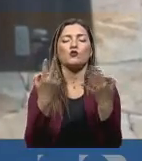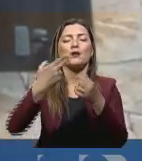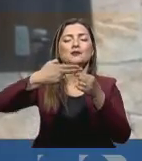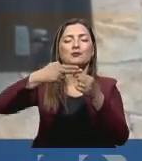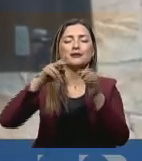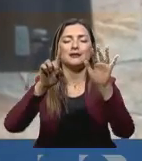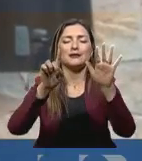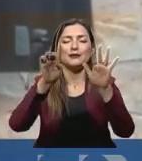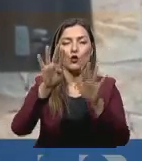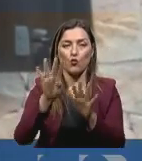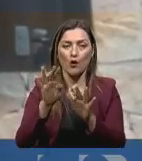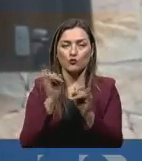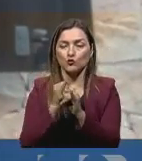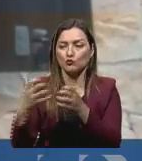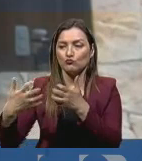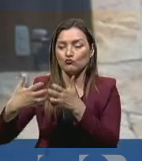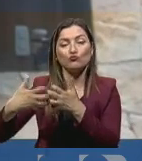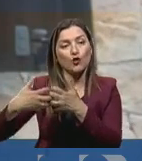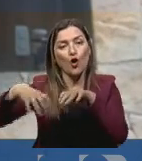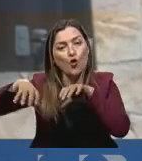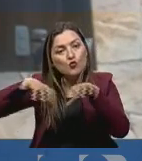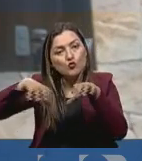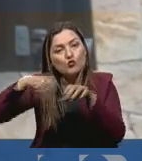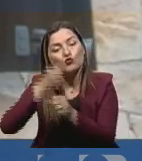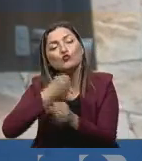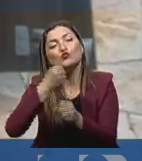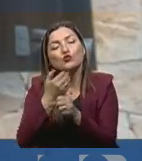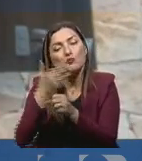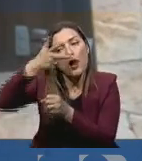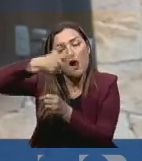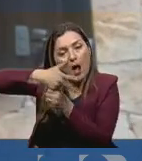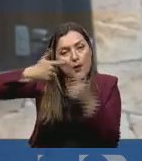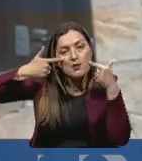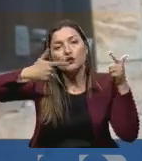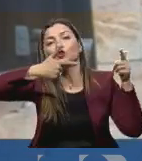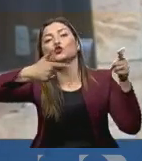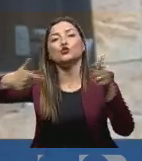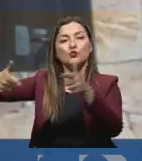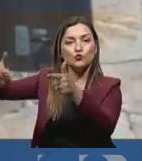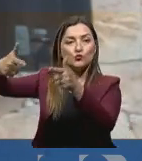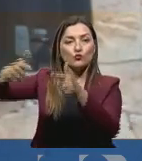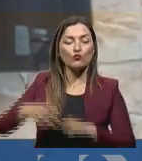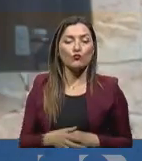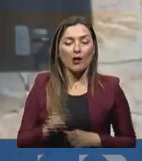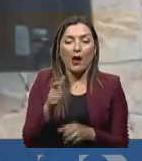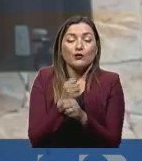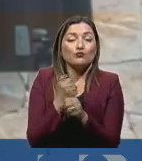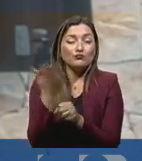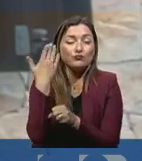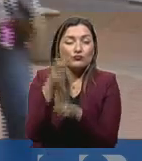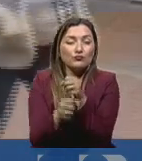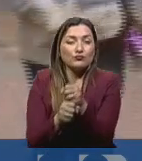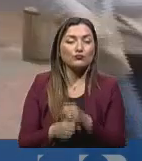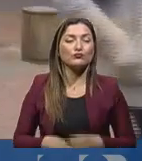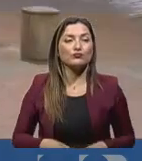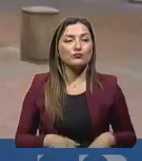participar de acuerdo a sus competencias en la ejecución dotando que de cámaras de vídeo vigilancia que lo hemos venido a tener realizando ya en años de